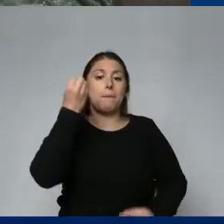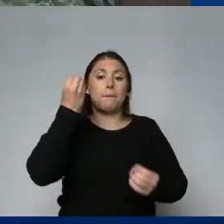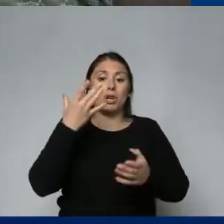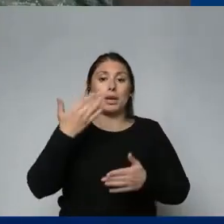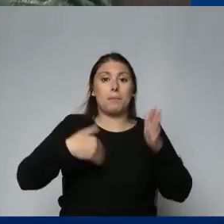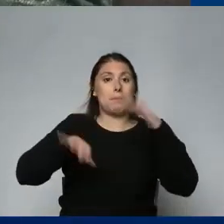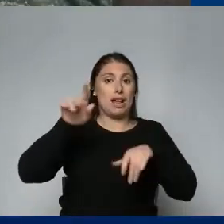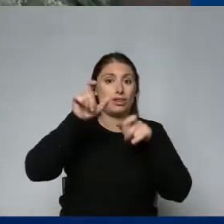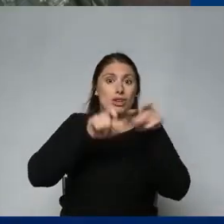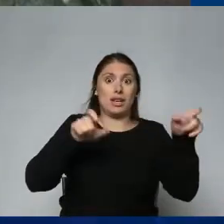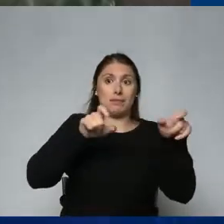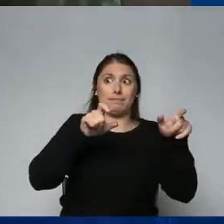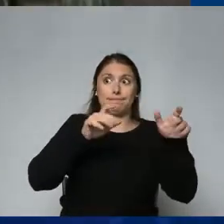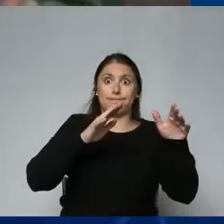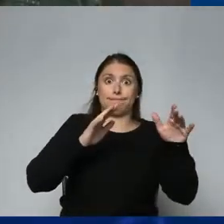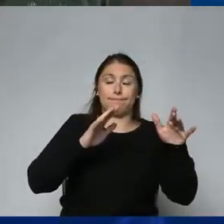mayorías